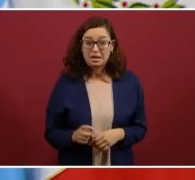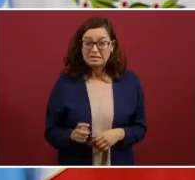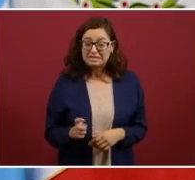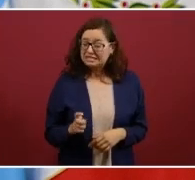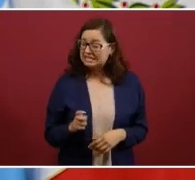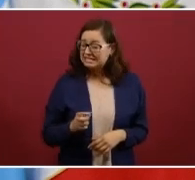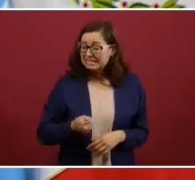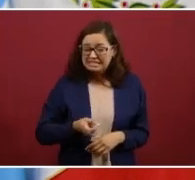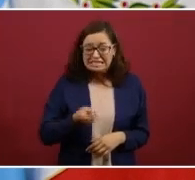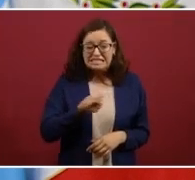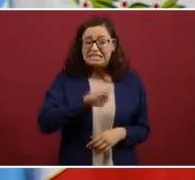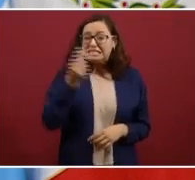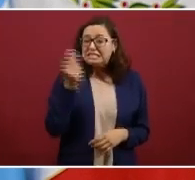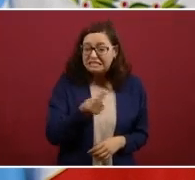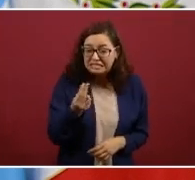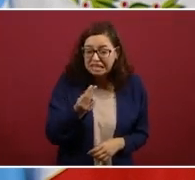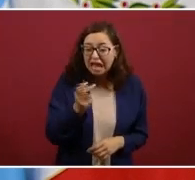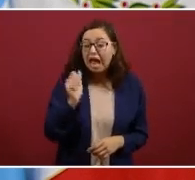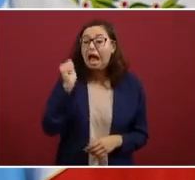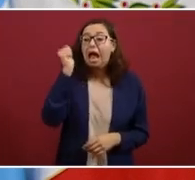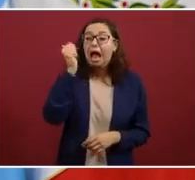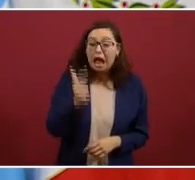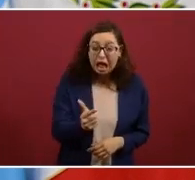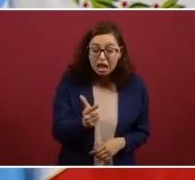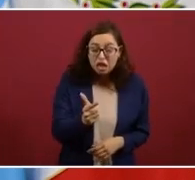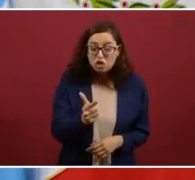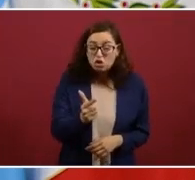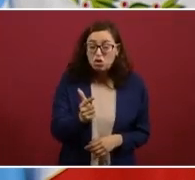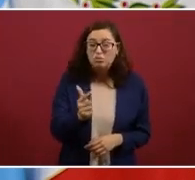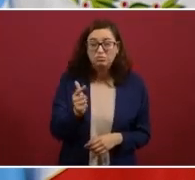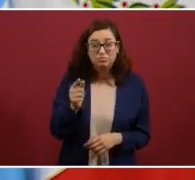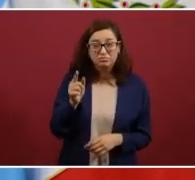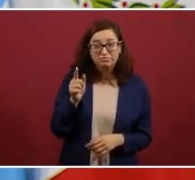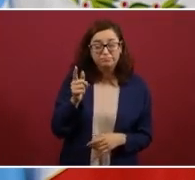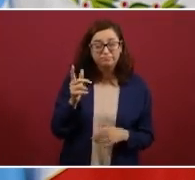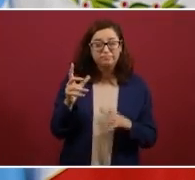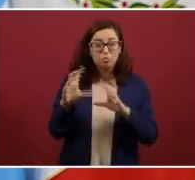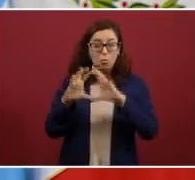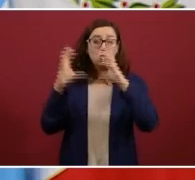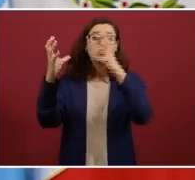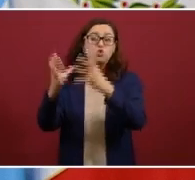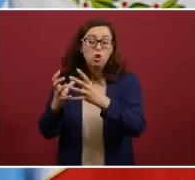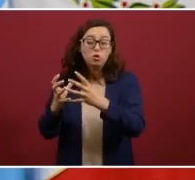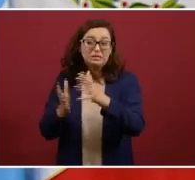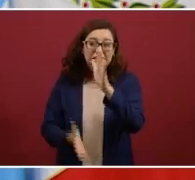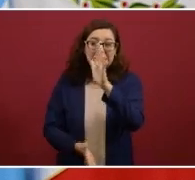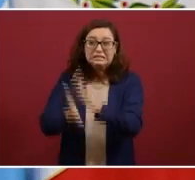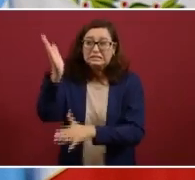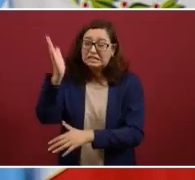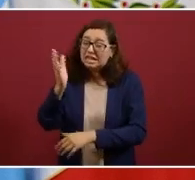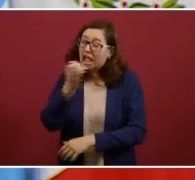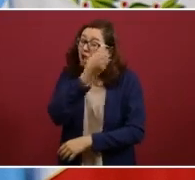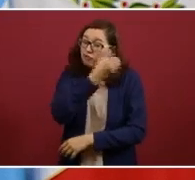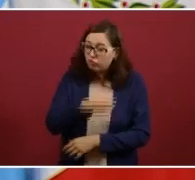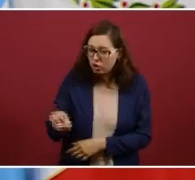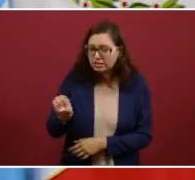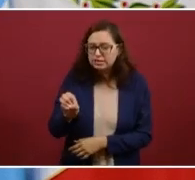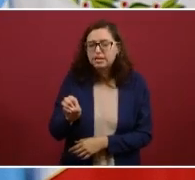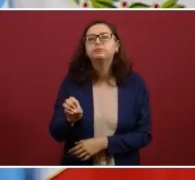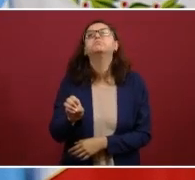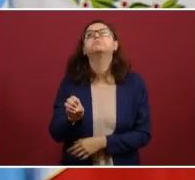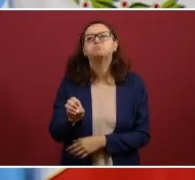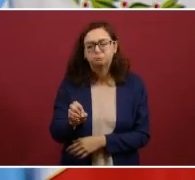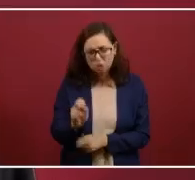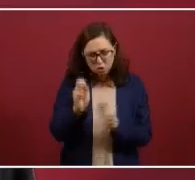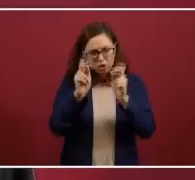necesario, indispensable, México va a tener presencia en todo el mundo. Pero lo básico,